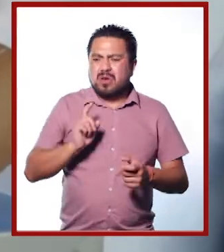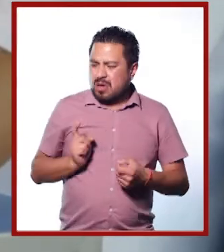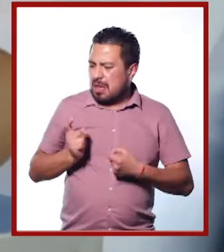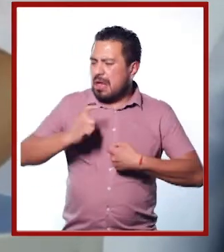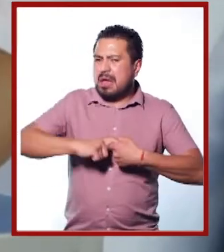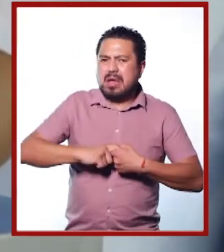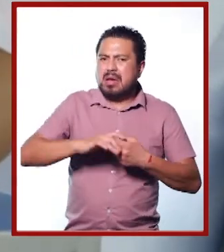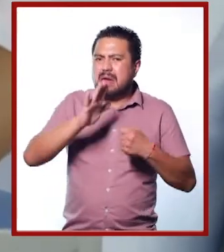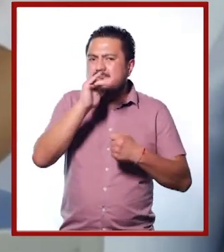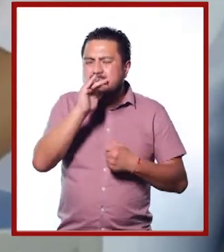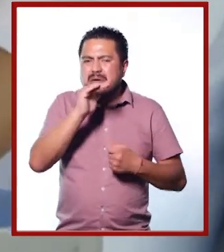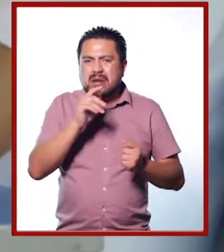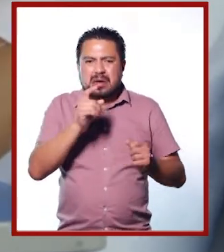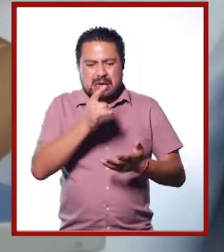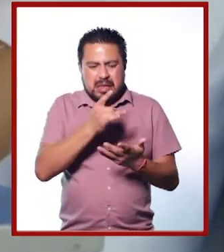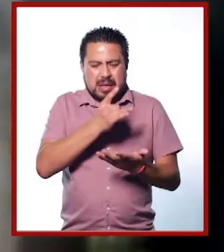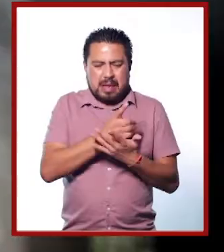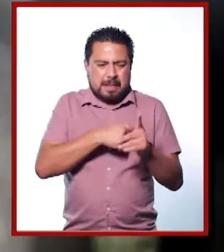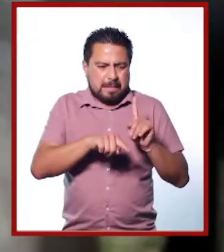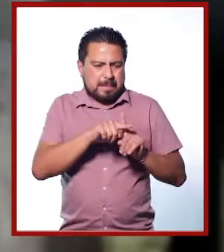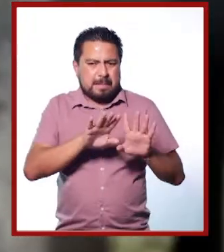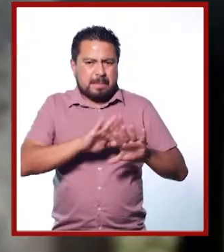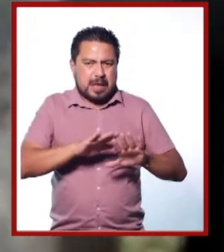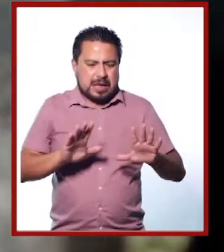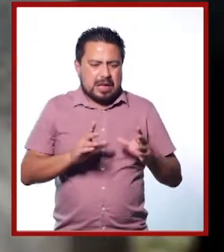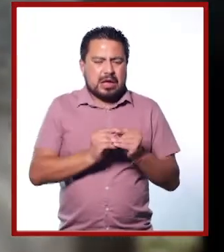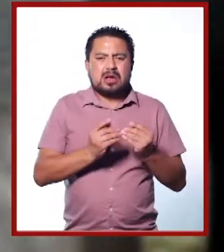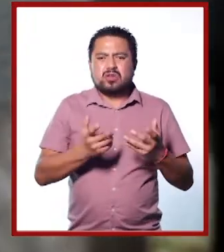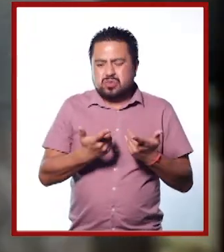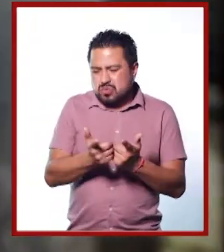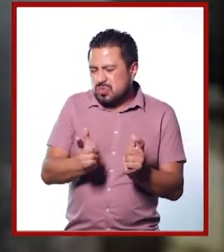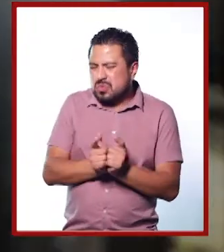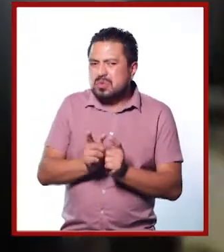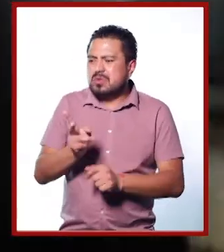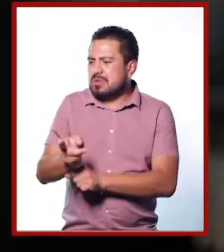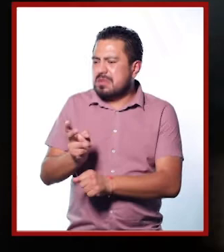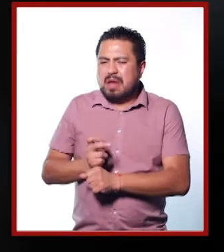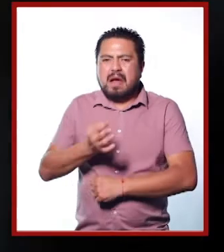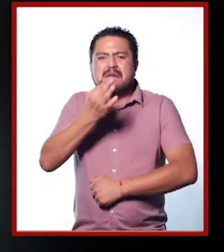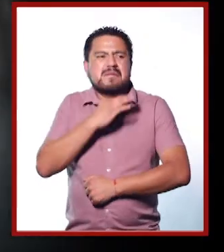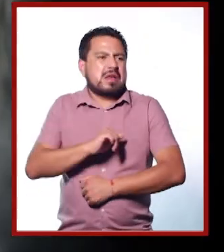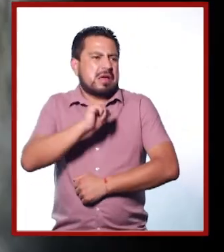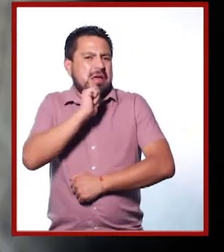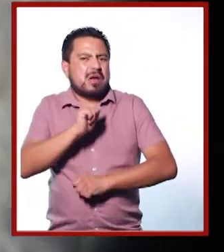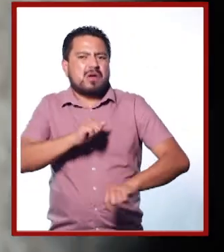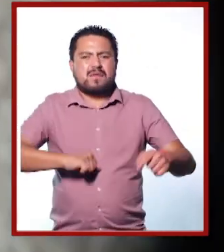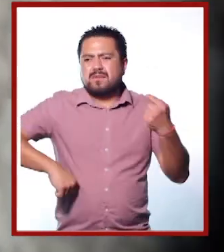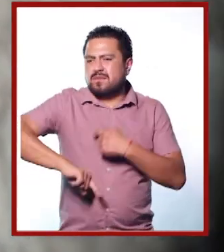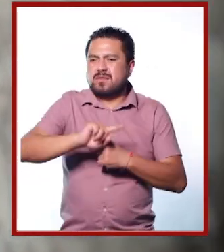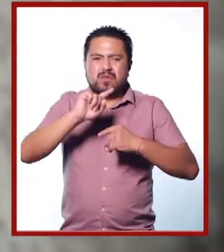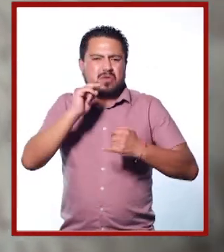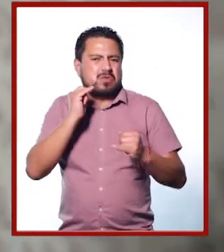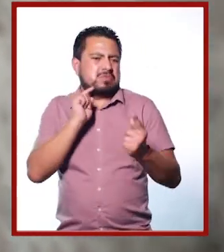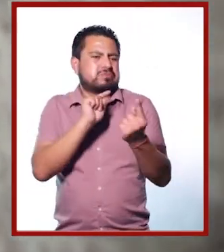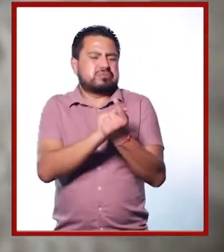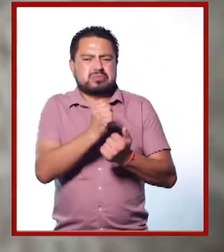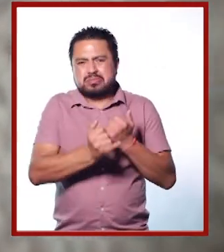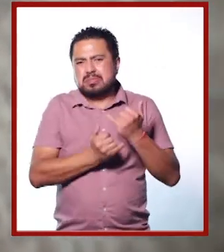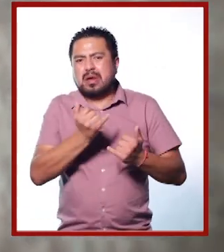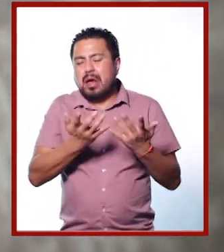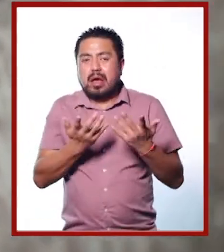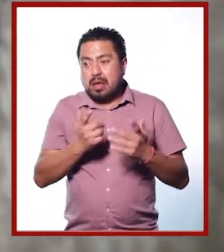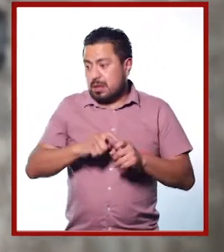que no forman parte, que no son uno más en la banda o que no los invitaron a la fiesta o al partido, es